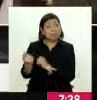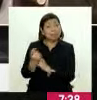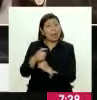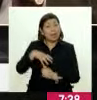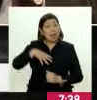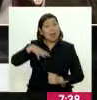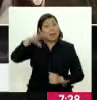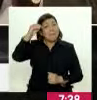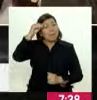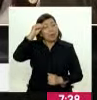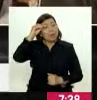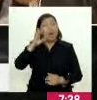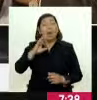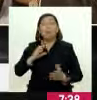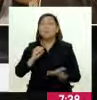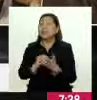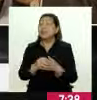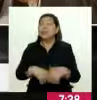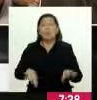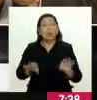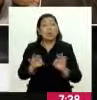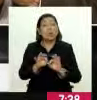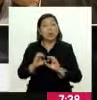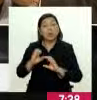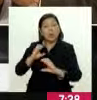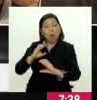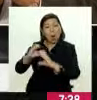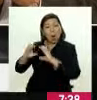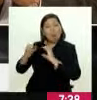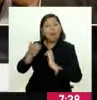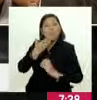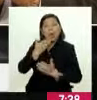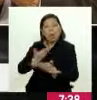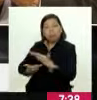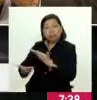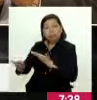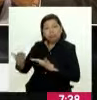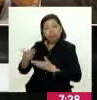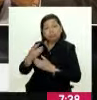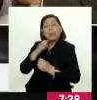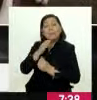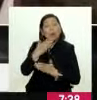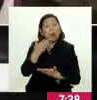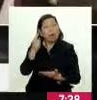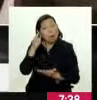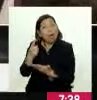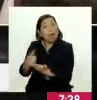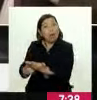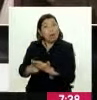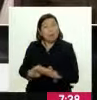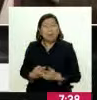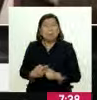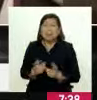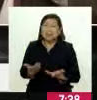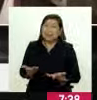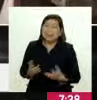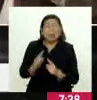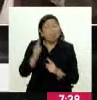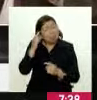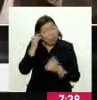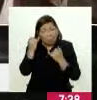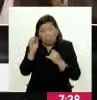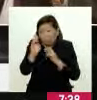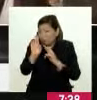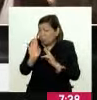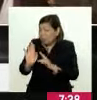aprendidas. El diálogo es lo mejor que puede haber para solucionar los problemas porque nos puede llevar a un consenso. Los intereses pueden ser muy diferentes en la